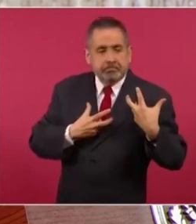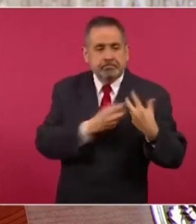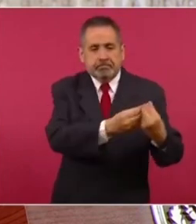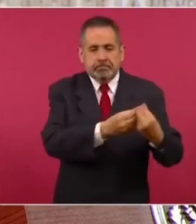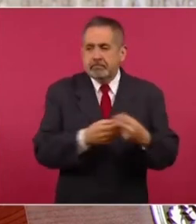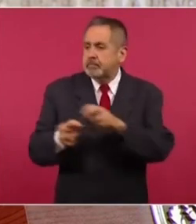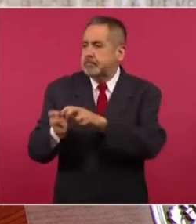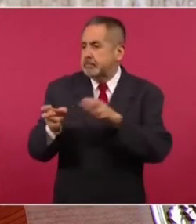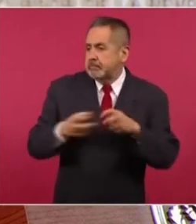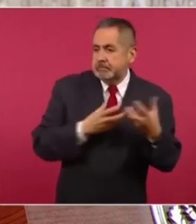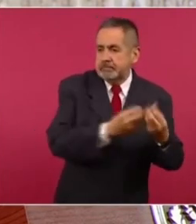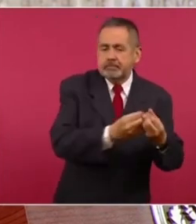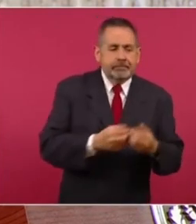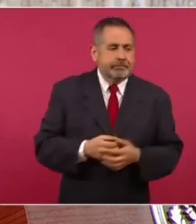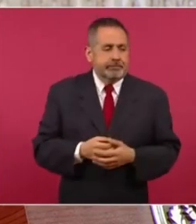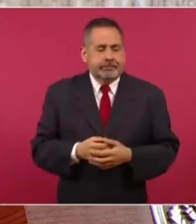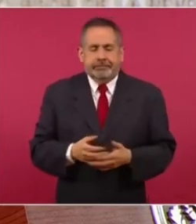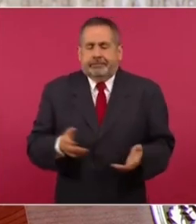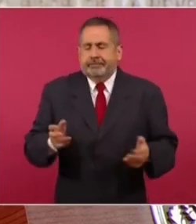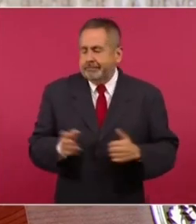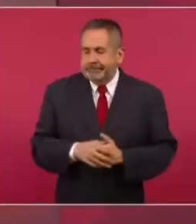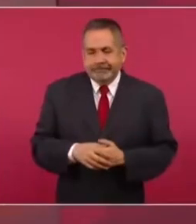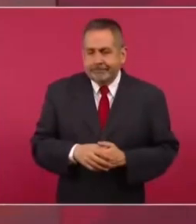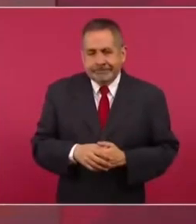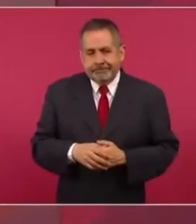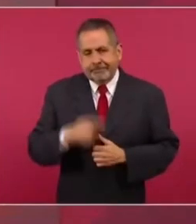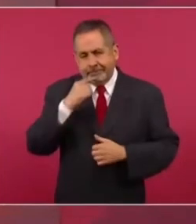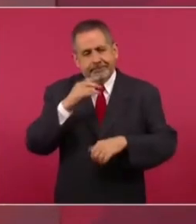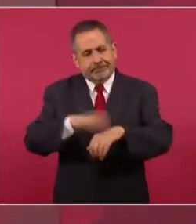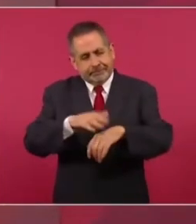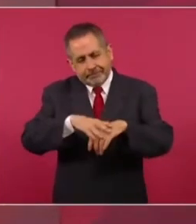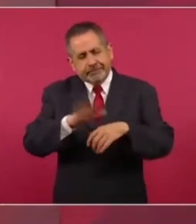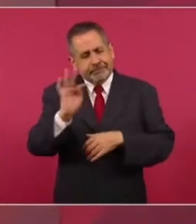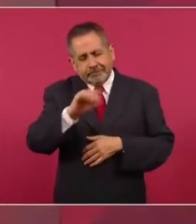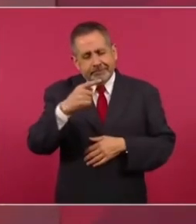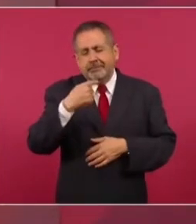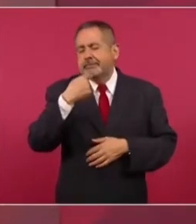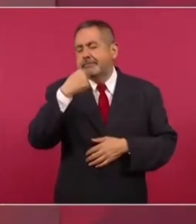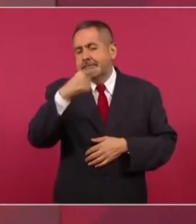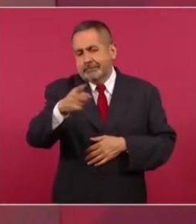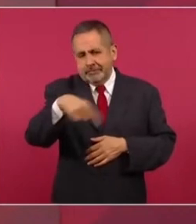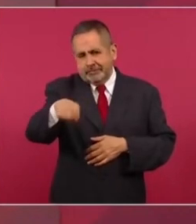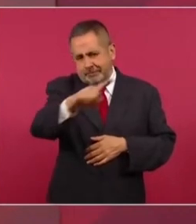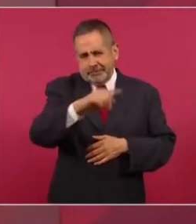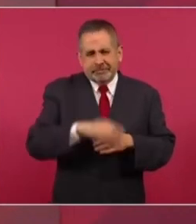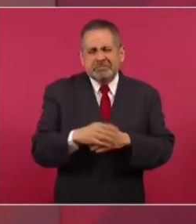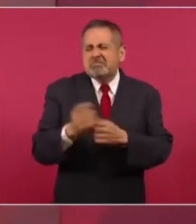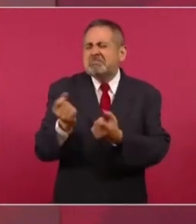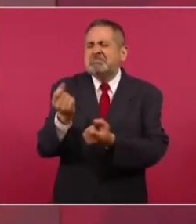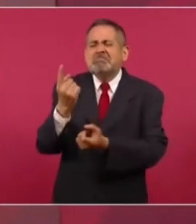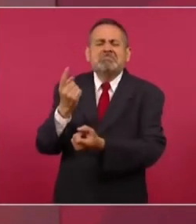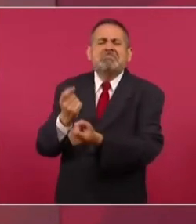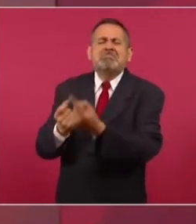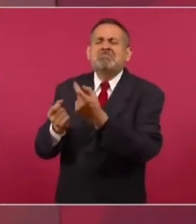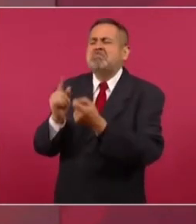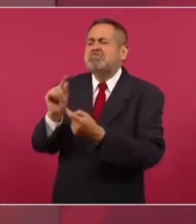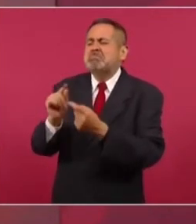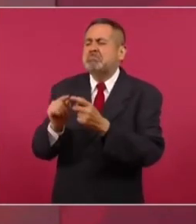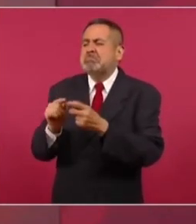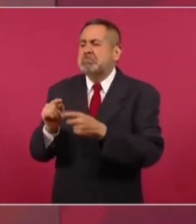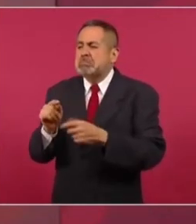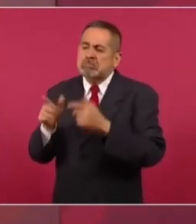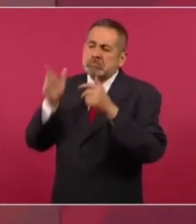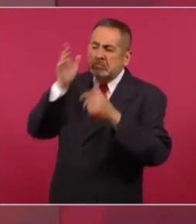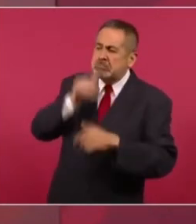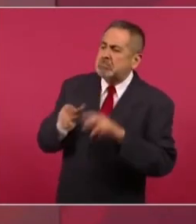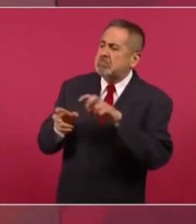Yo les diría a los que podrían tomar, que serían muy pocos, ese camino,